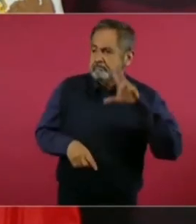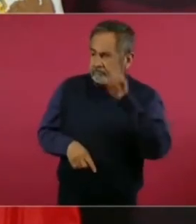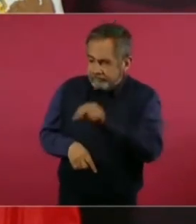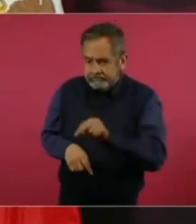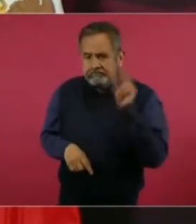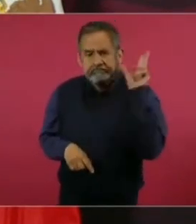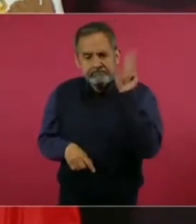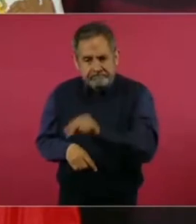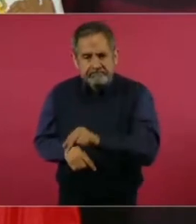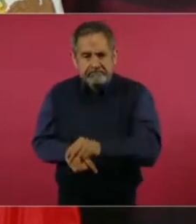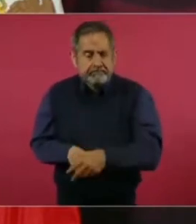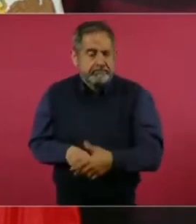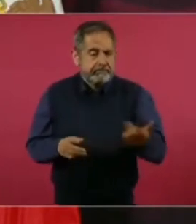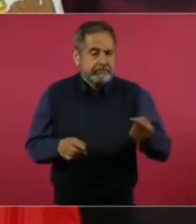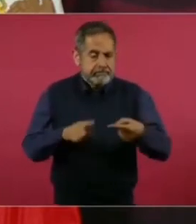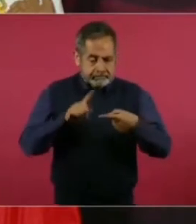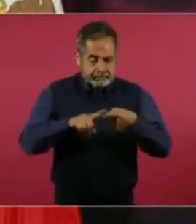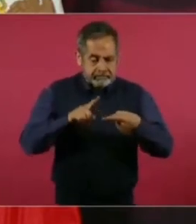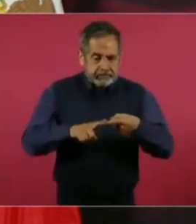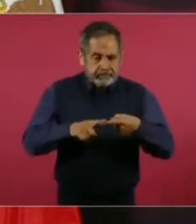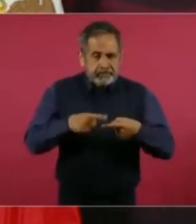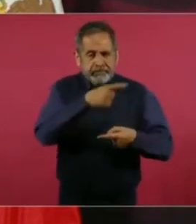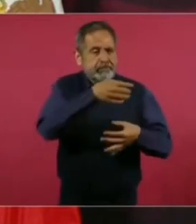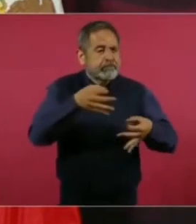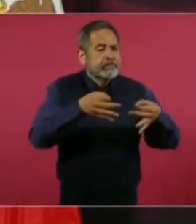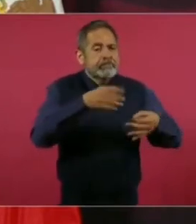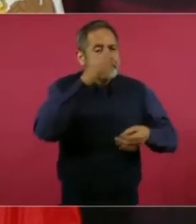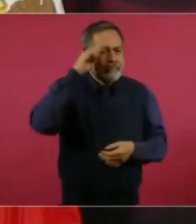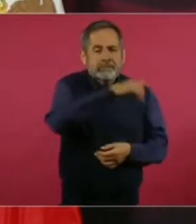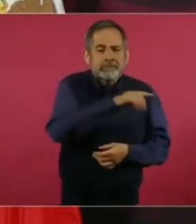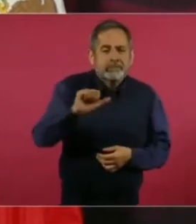un ministro, este señor Aguilar,